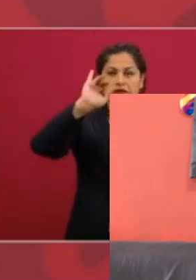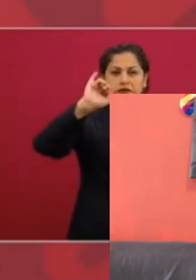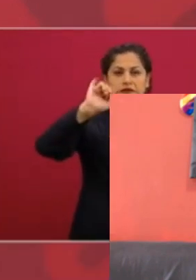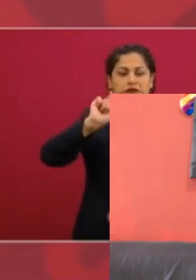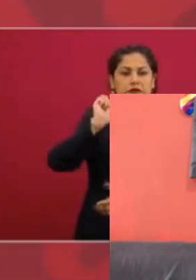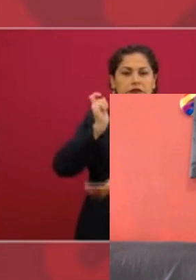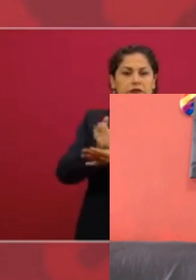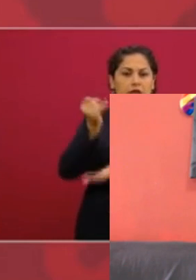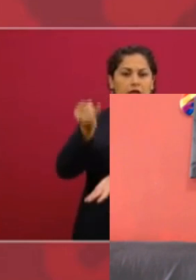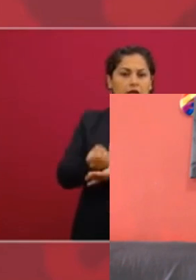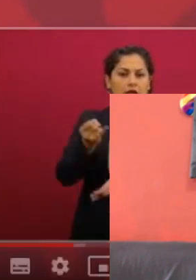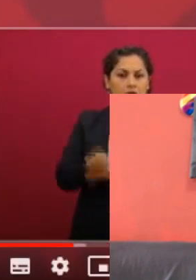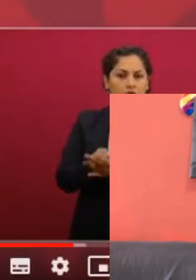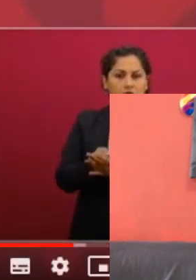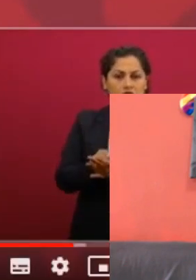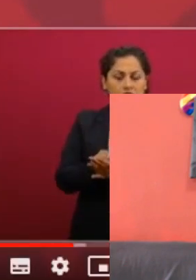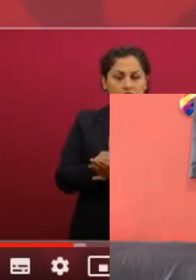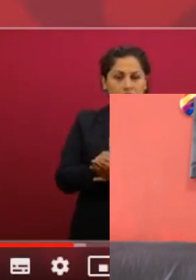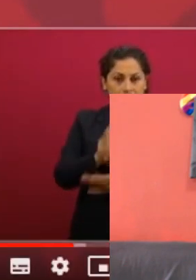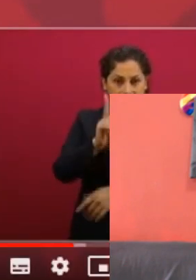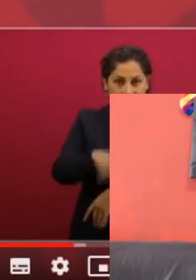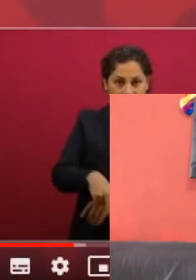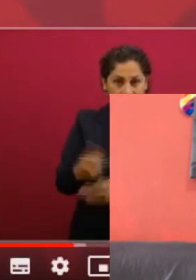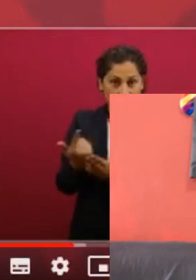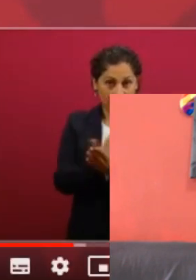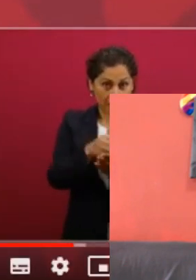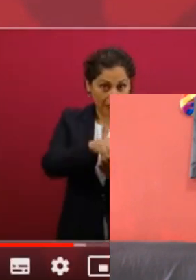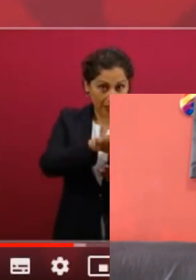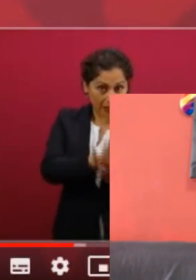creció el número de registros